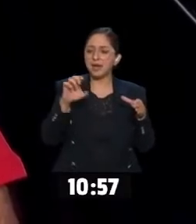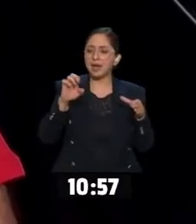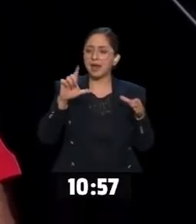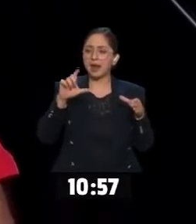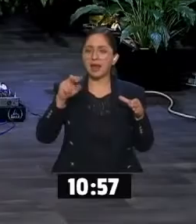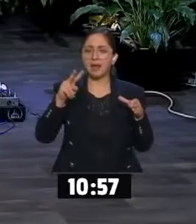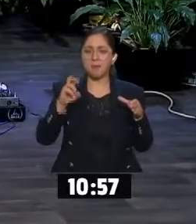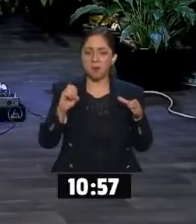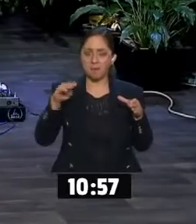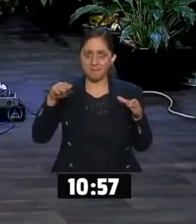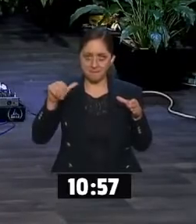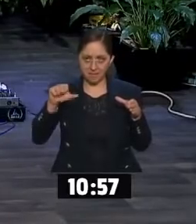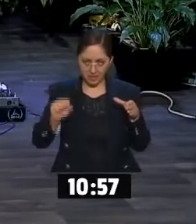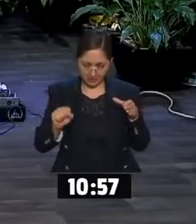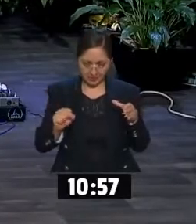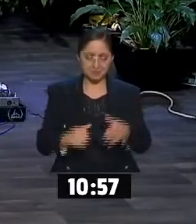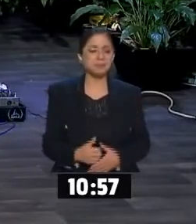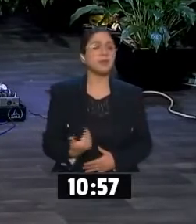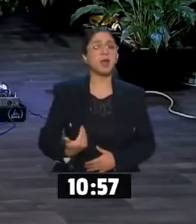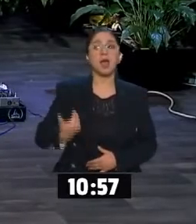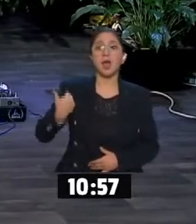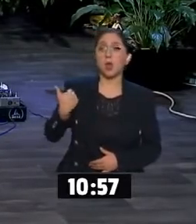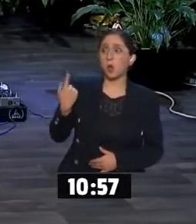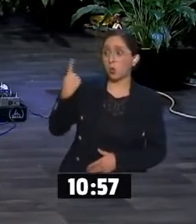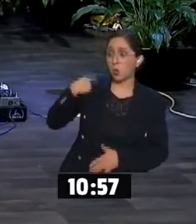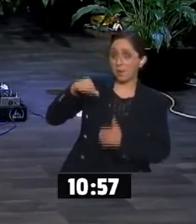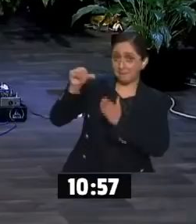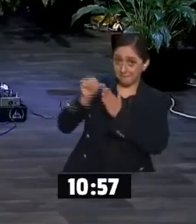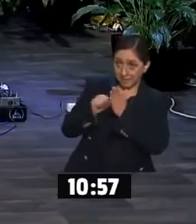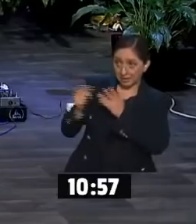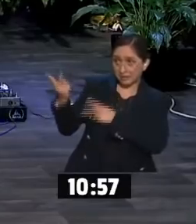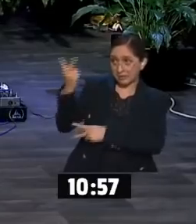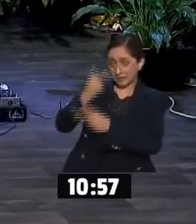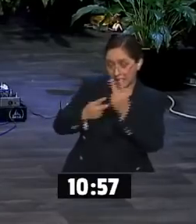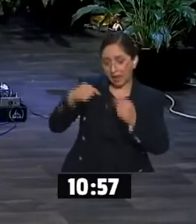venir hace un mes, pero la verdad es que nosotros teníamos el calendario lleno, ya sabe cómo está